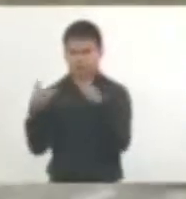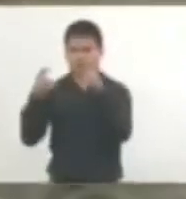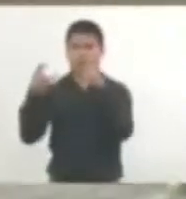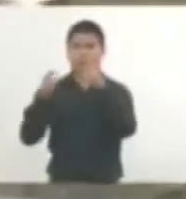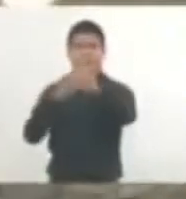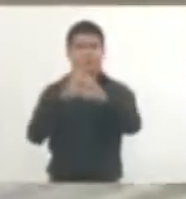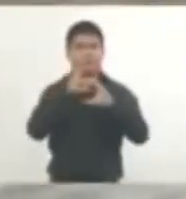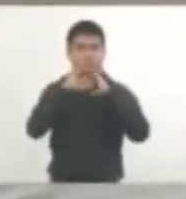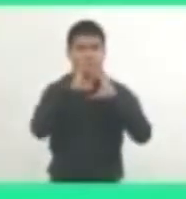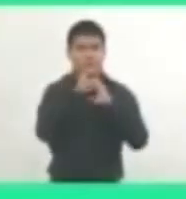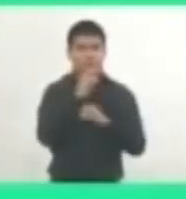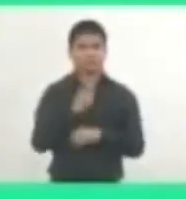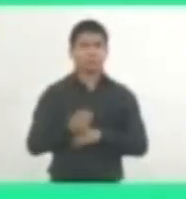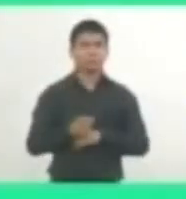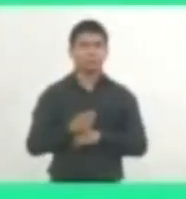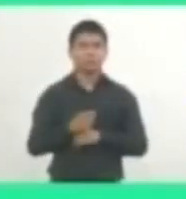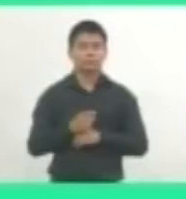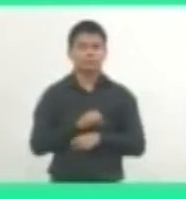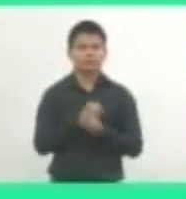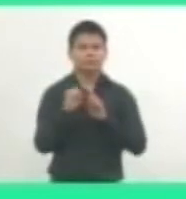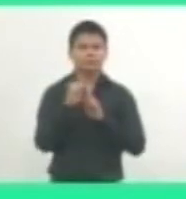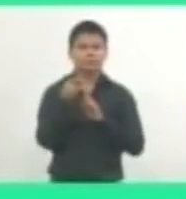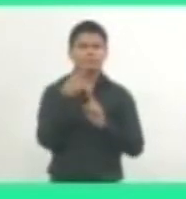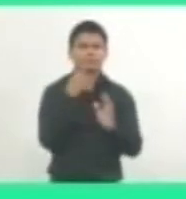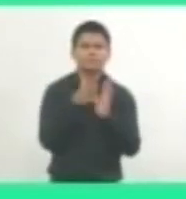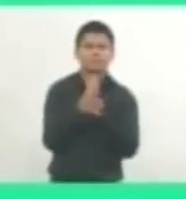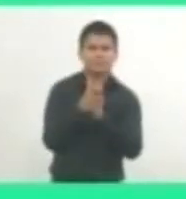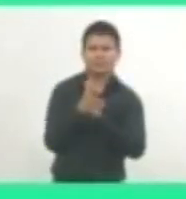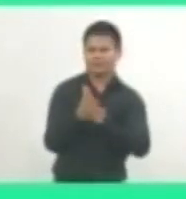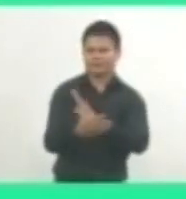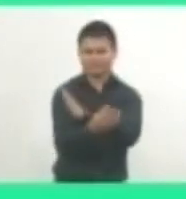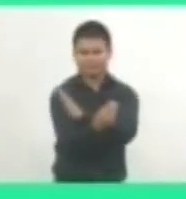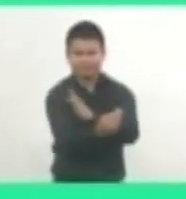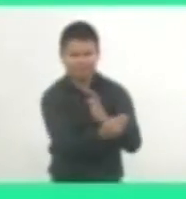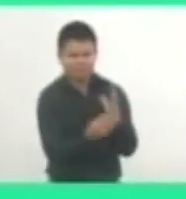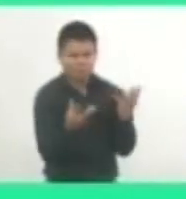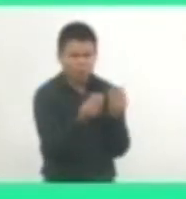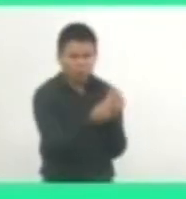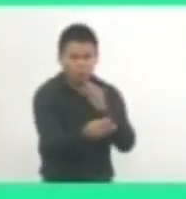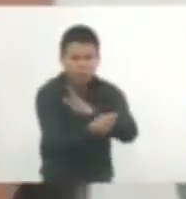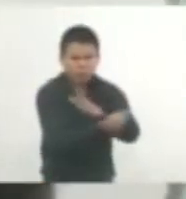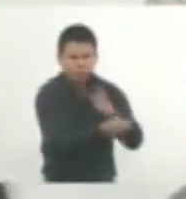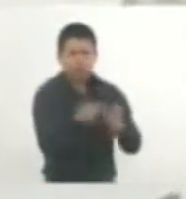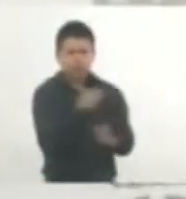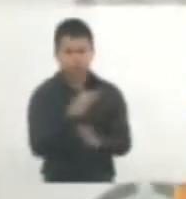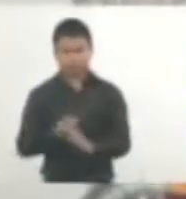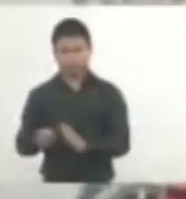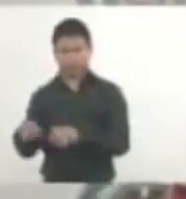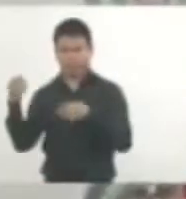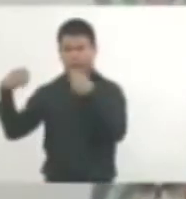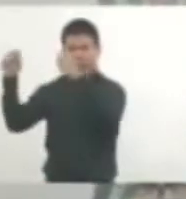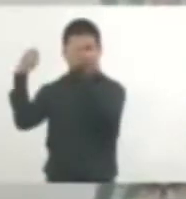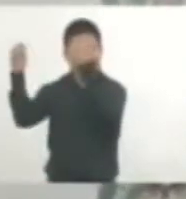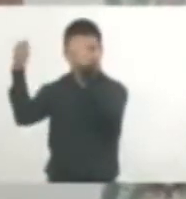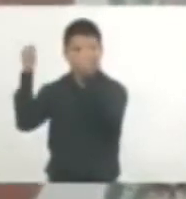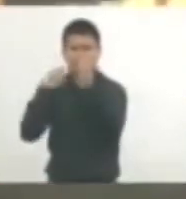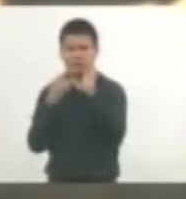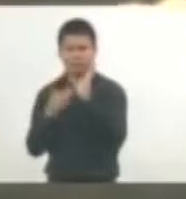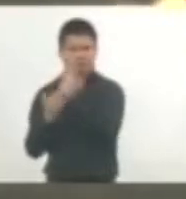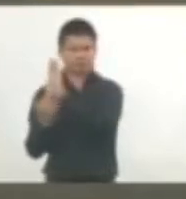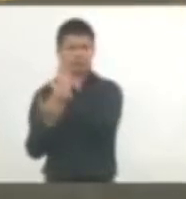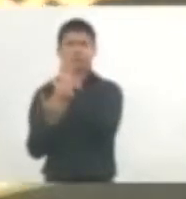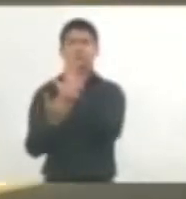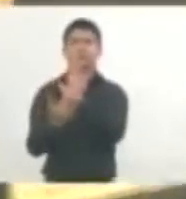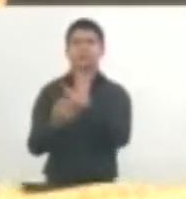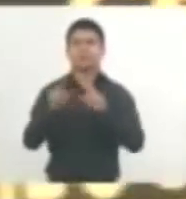esa localidad, sobre supuestos hechos de corrupción. La policía inició un trabajo investigativo para dar con los responsables de este hecho. Según el comandante de la